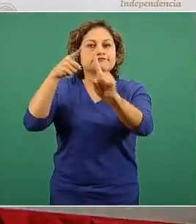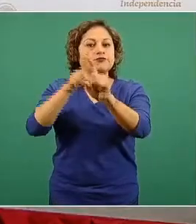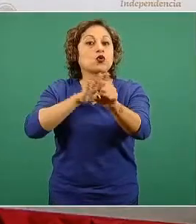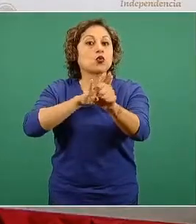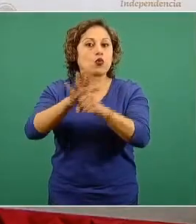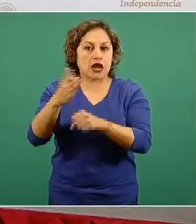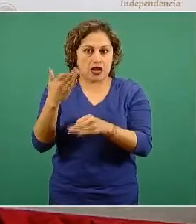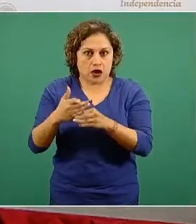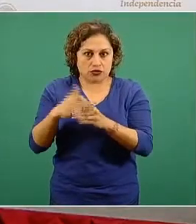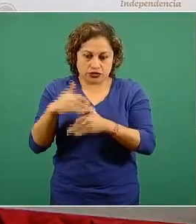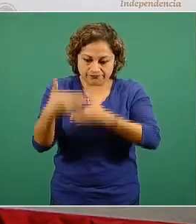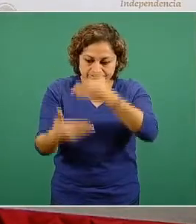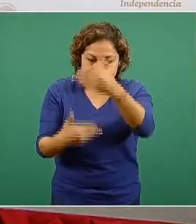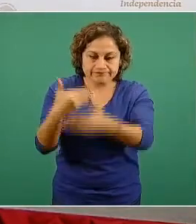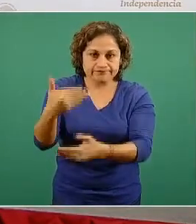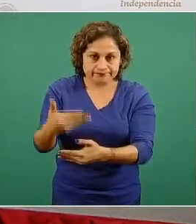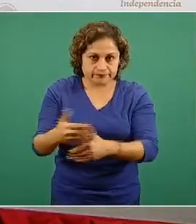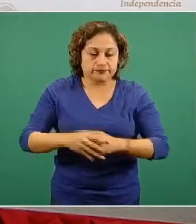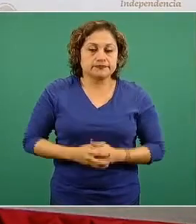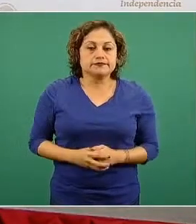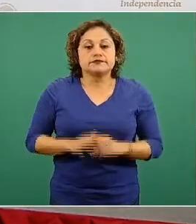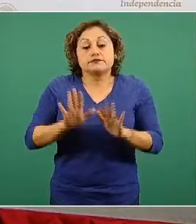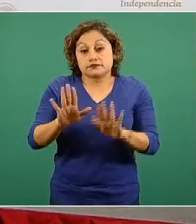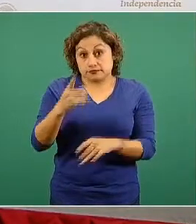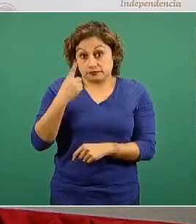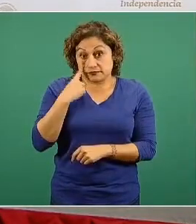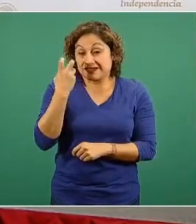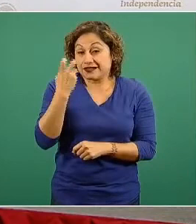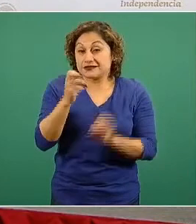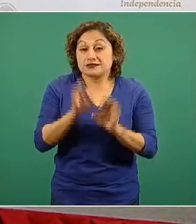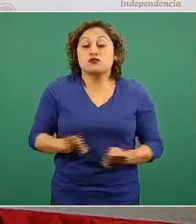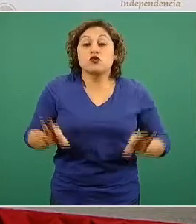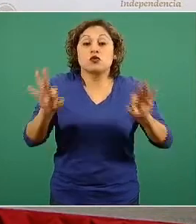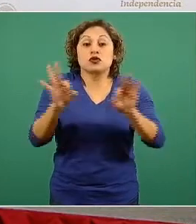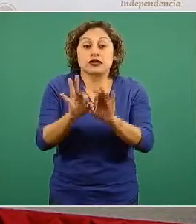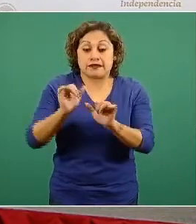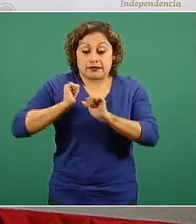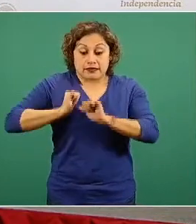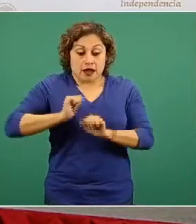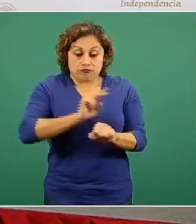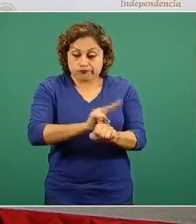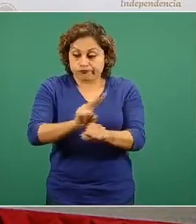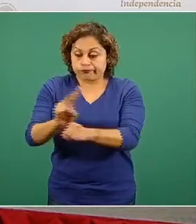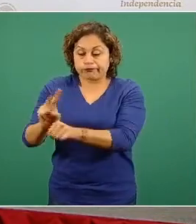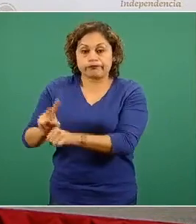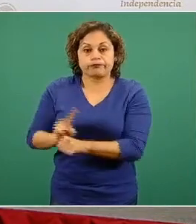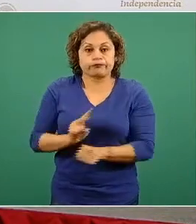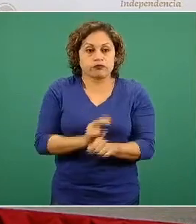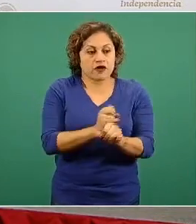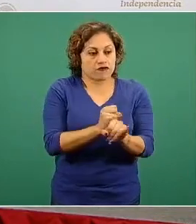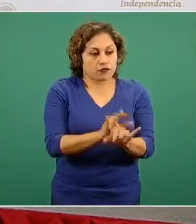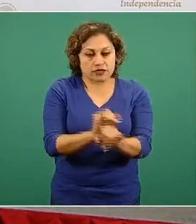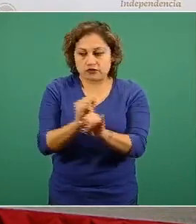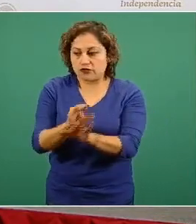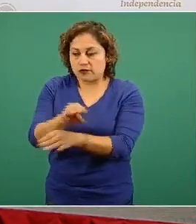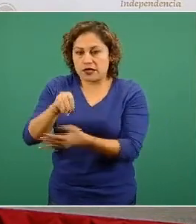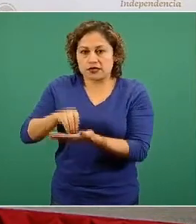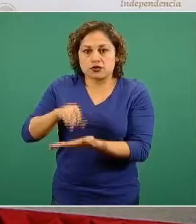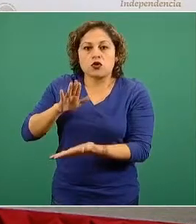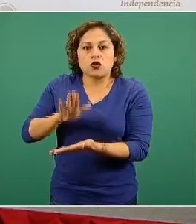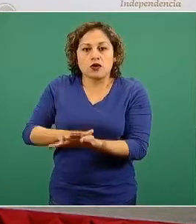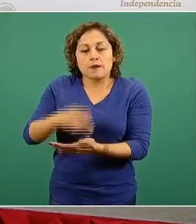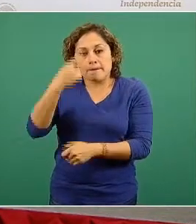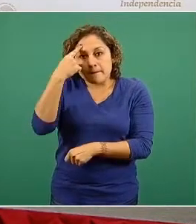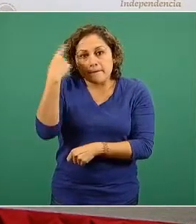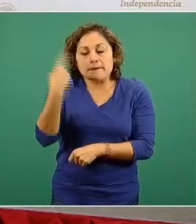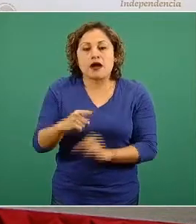es que precisamente a través del monitoreo se tenga un buen porcentaje de disponibilidad. Lógicamente esta meta